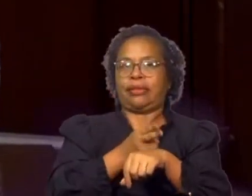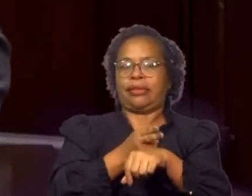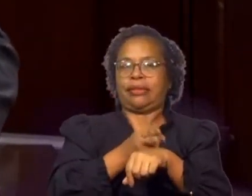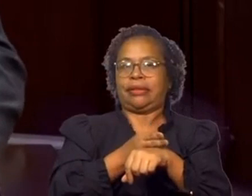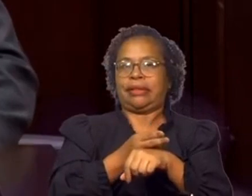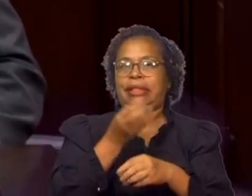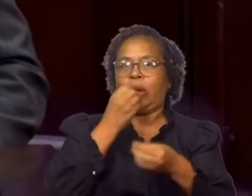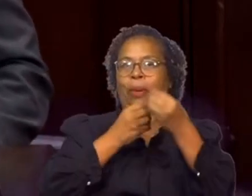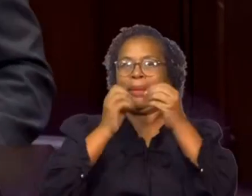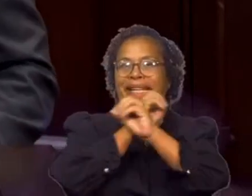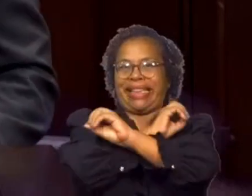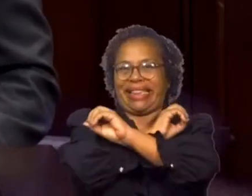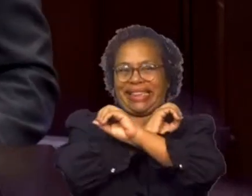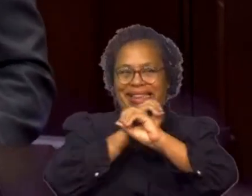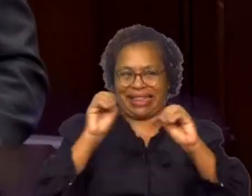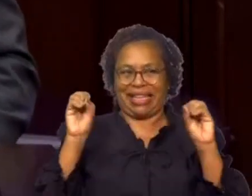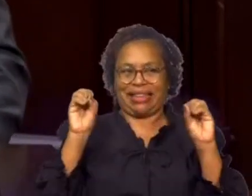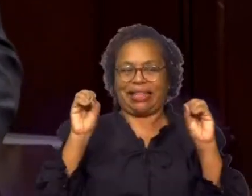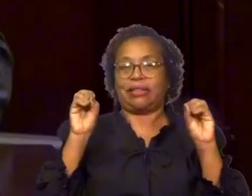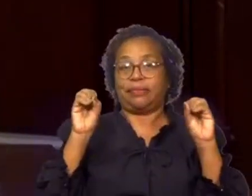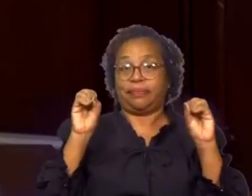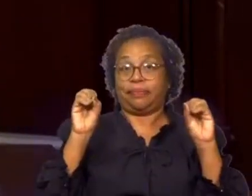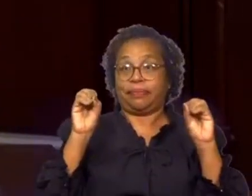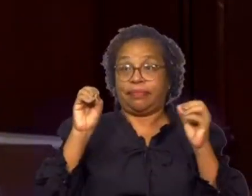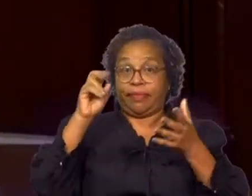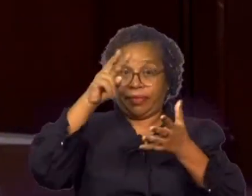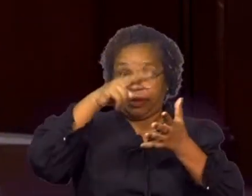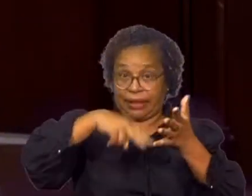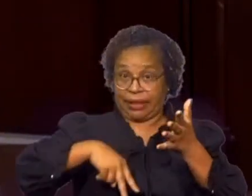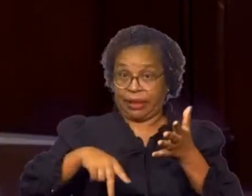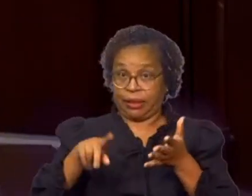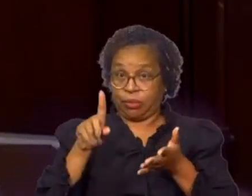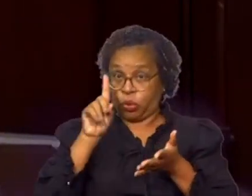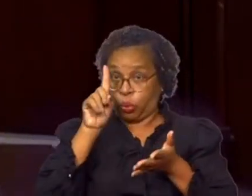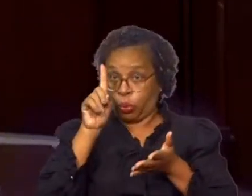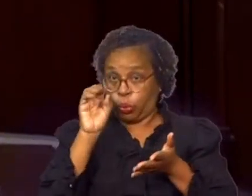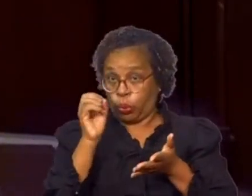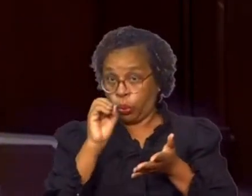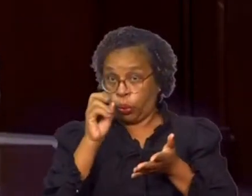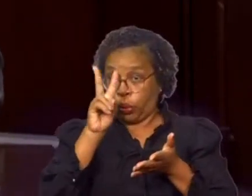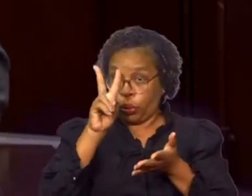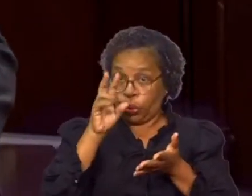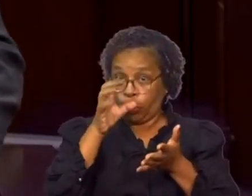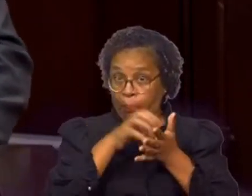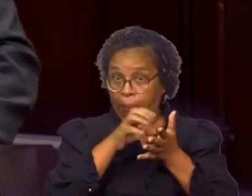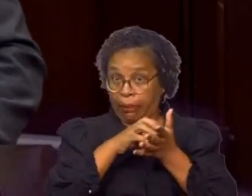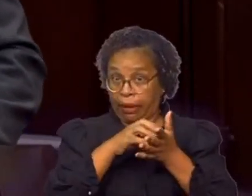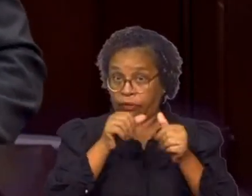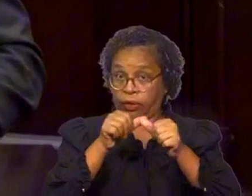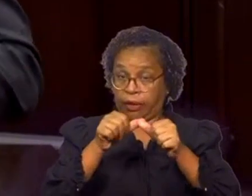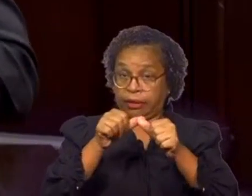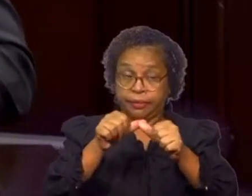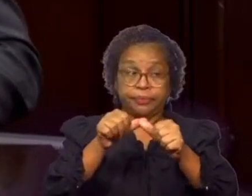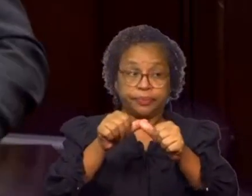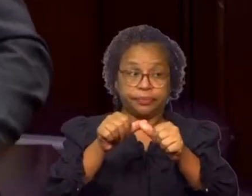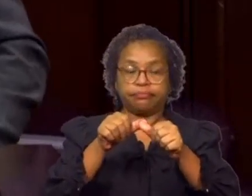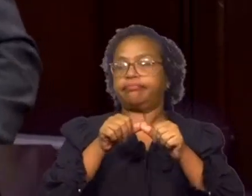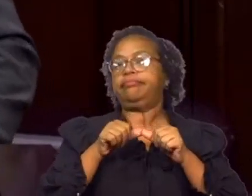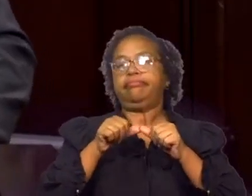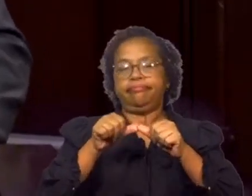y leímos no uno ni dos párrafos de manera consecutiva, de manera